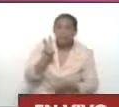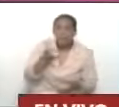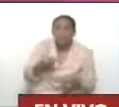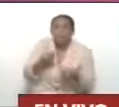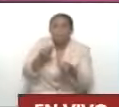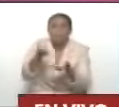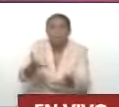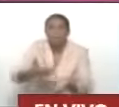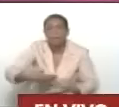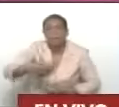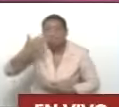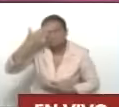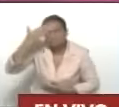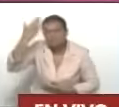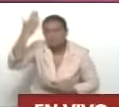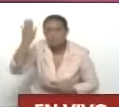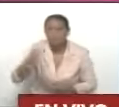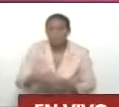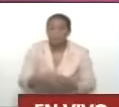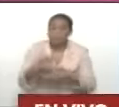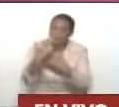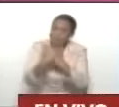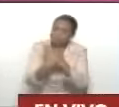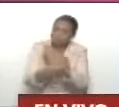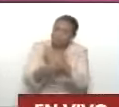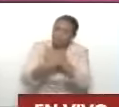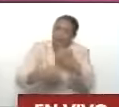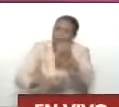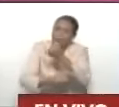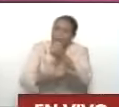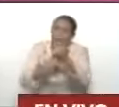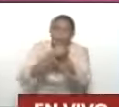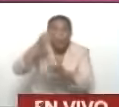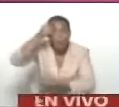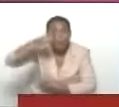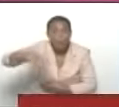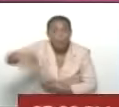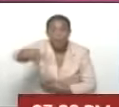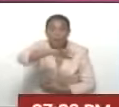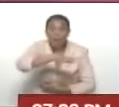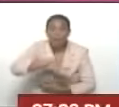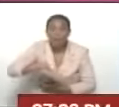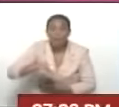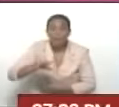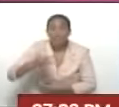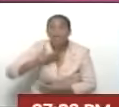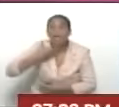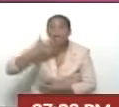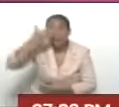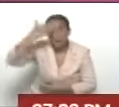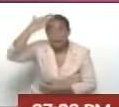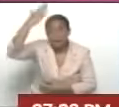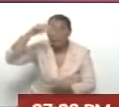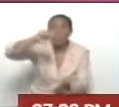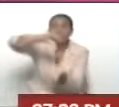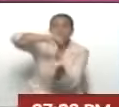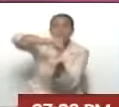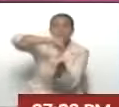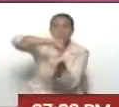nuestro pueblo, de solidaridad con el pueblo valiente y heroico de Irán,